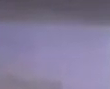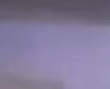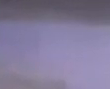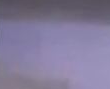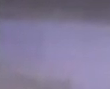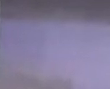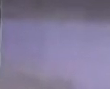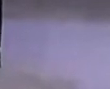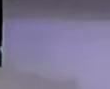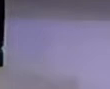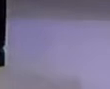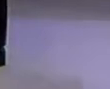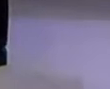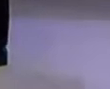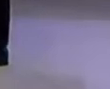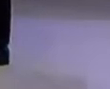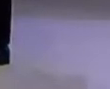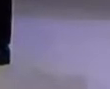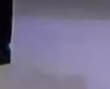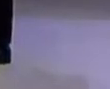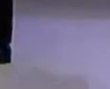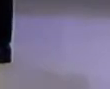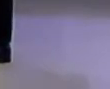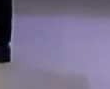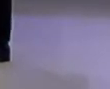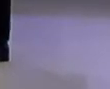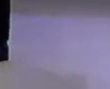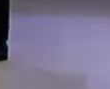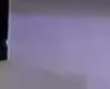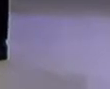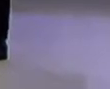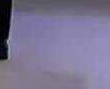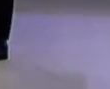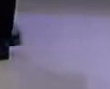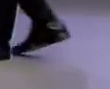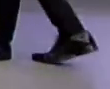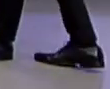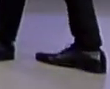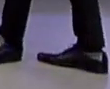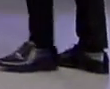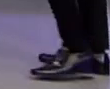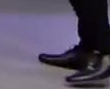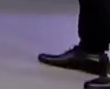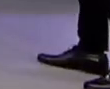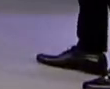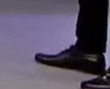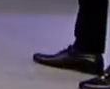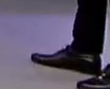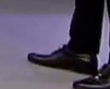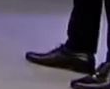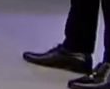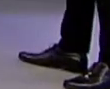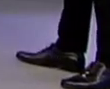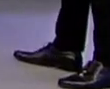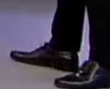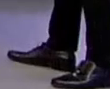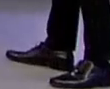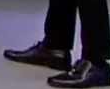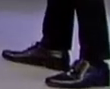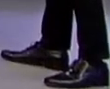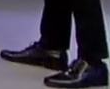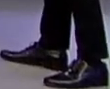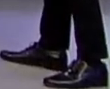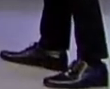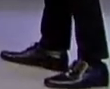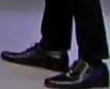se desarrolla como siempre en los días lunes. Bueno, allí vemos la Casa del Poeta Agüero, las Sierras Comechingones